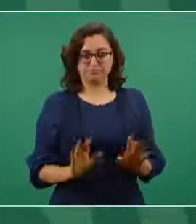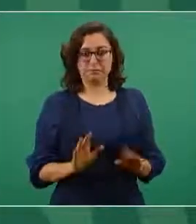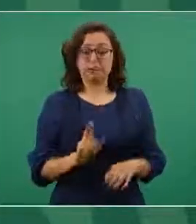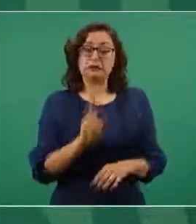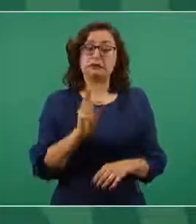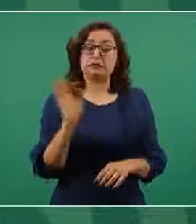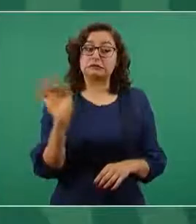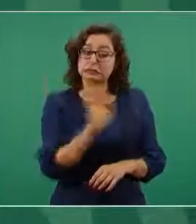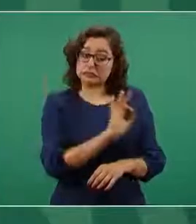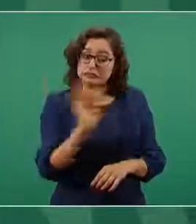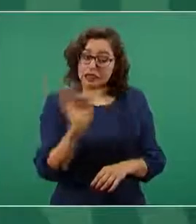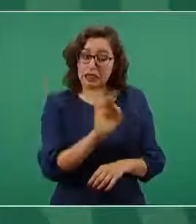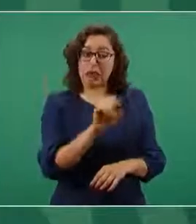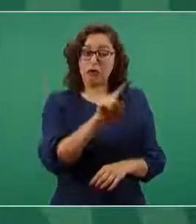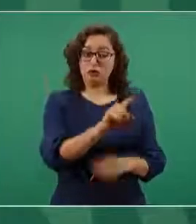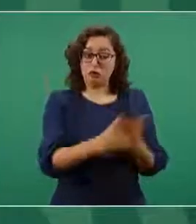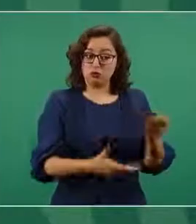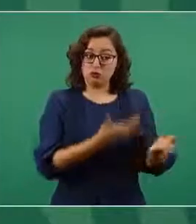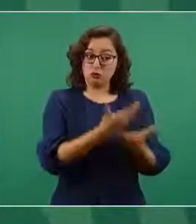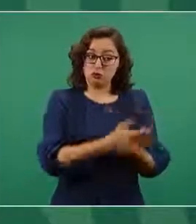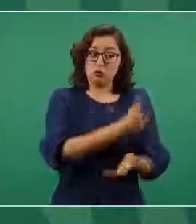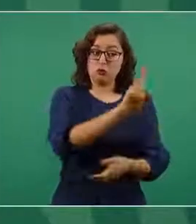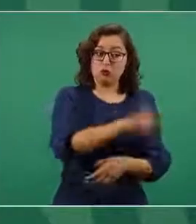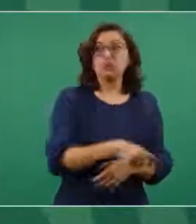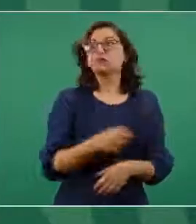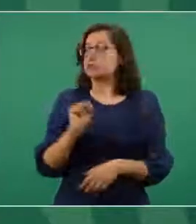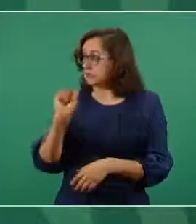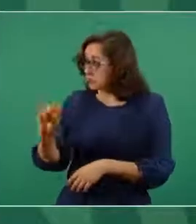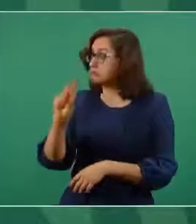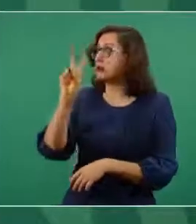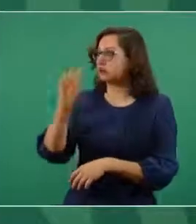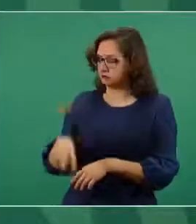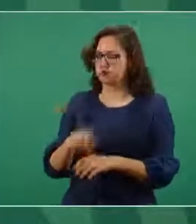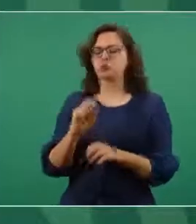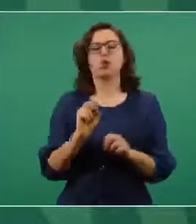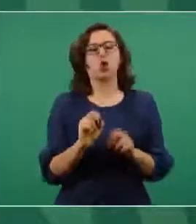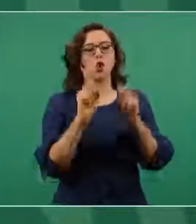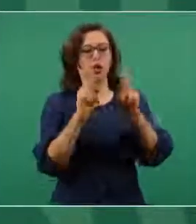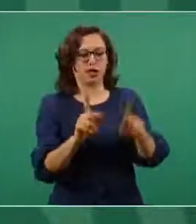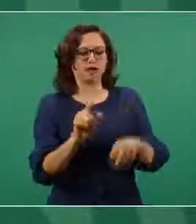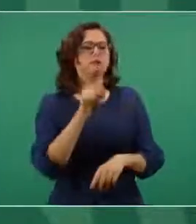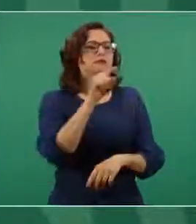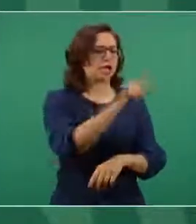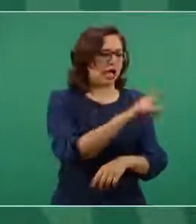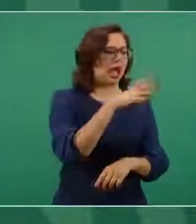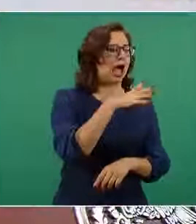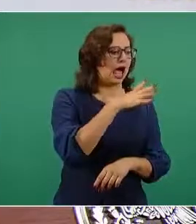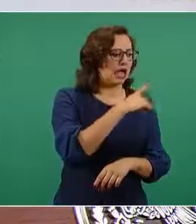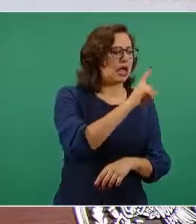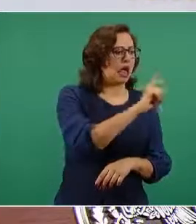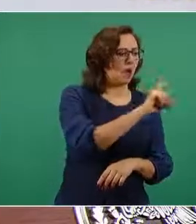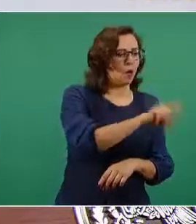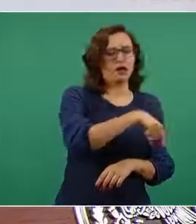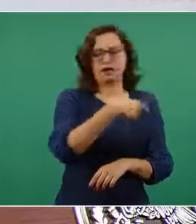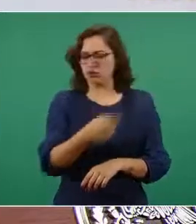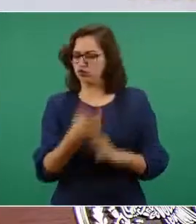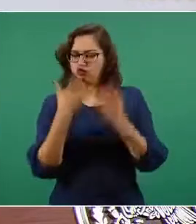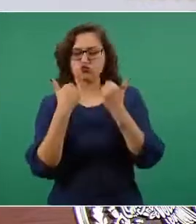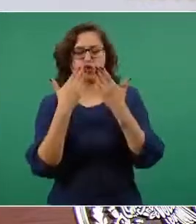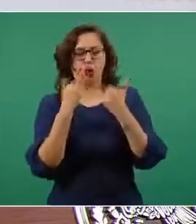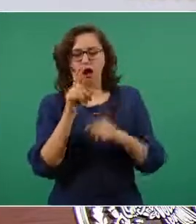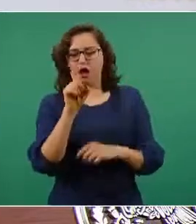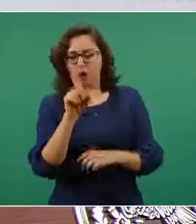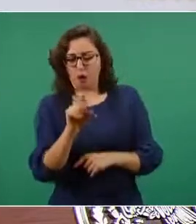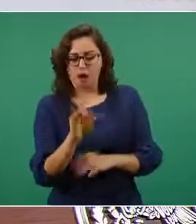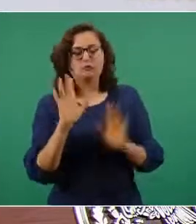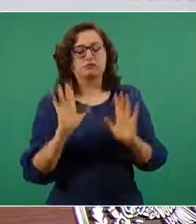que unos tienen agua y los otros no. De todas maneras, al momento de que nosotros actuemos,